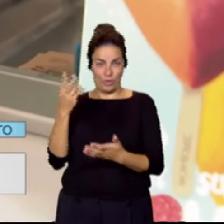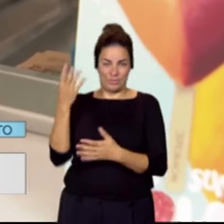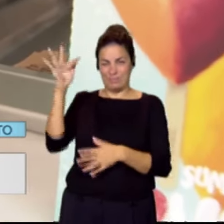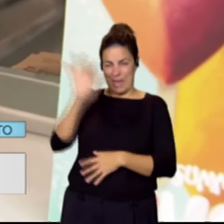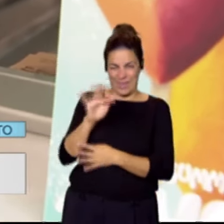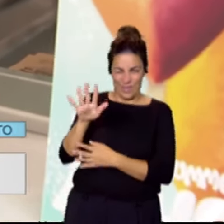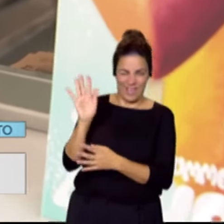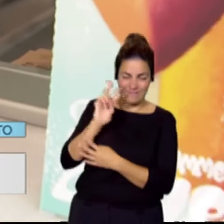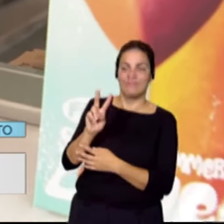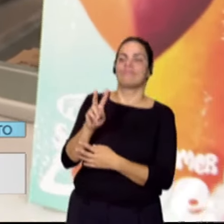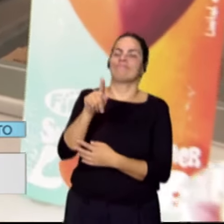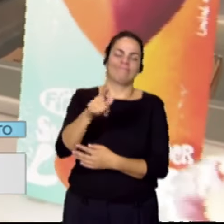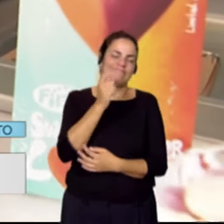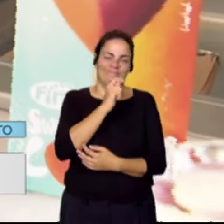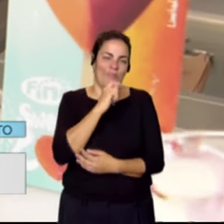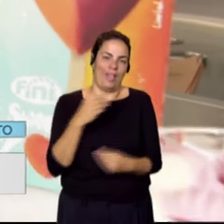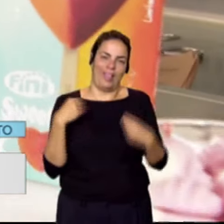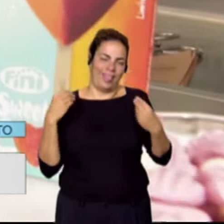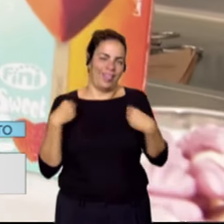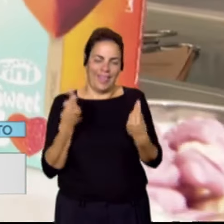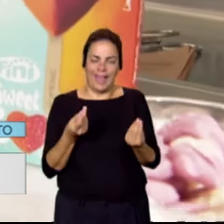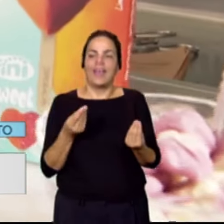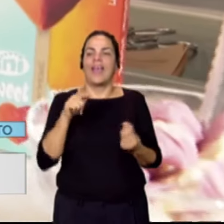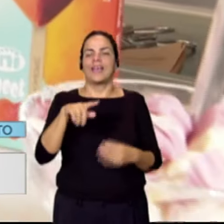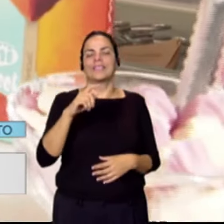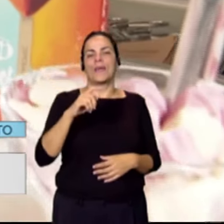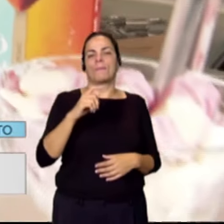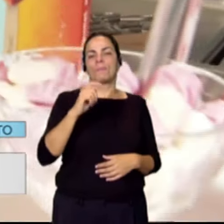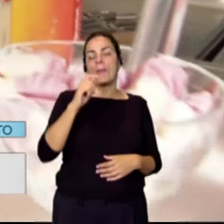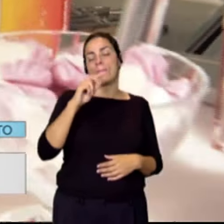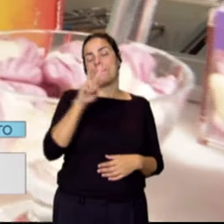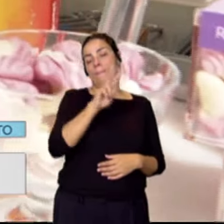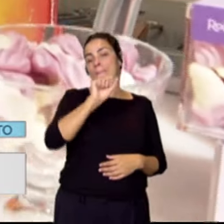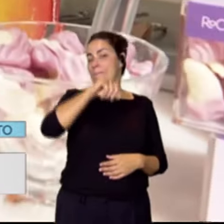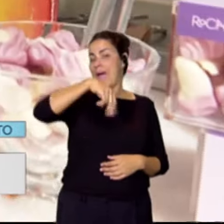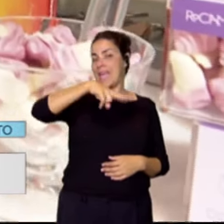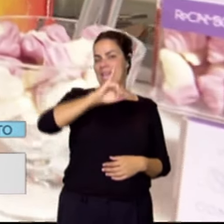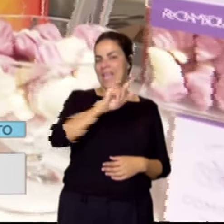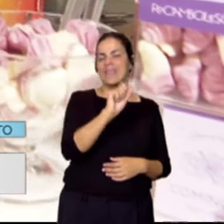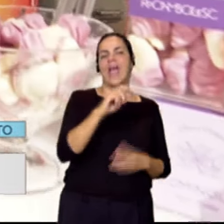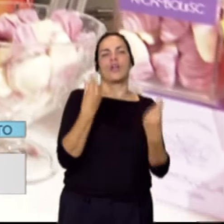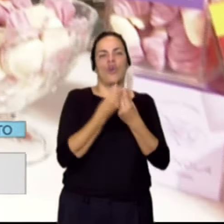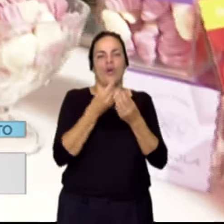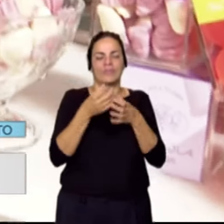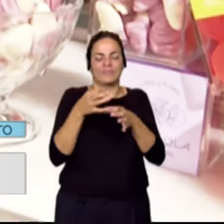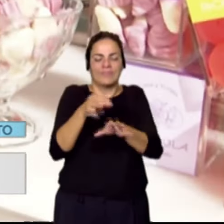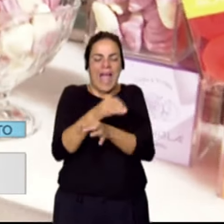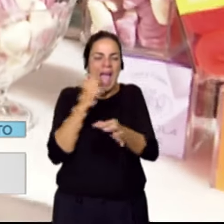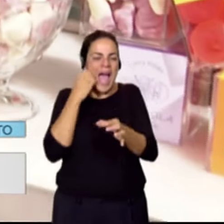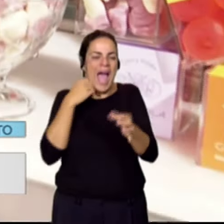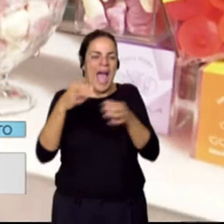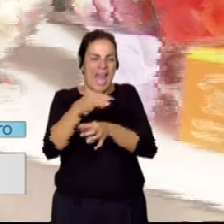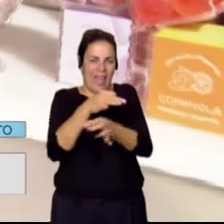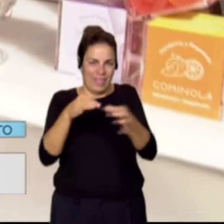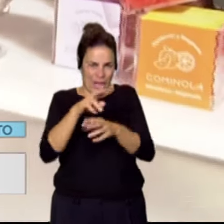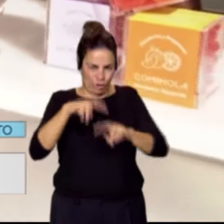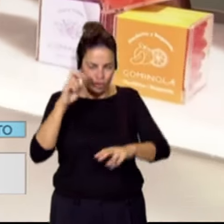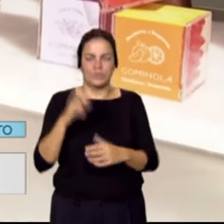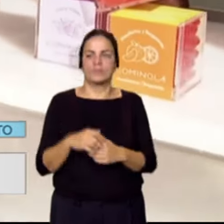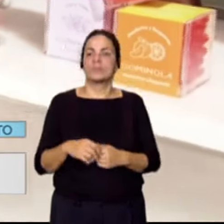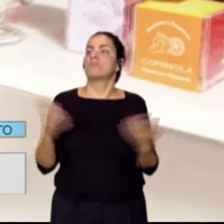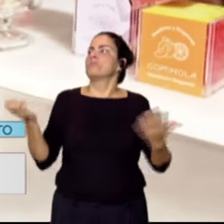clásico de la de la casa en este caso Este es de vainilla con arándanos y Berta Si queremos venir a probar estos helados tan distintos Cuándo podemos